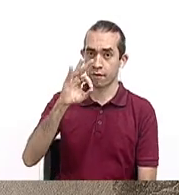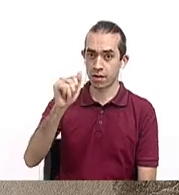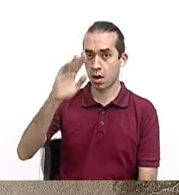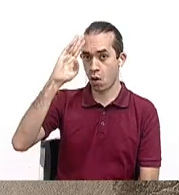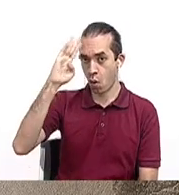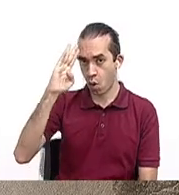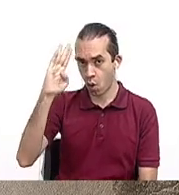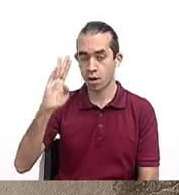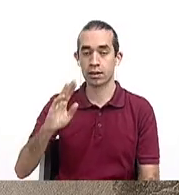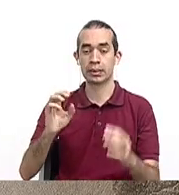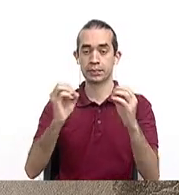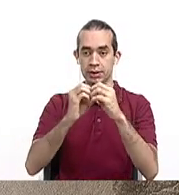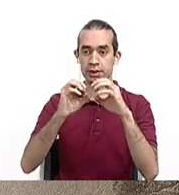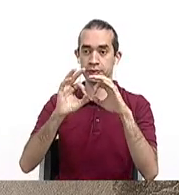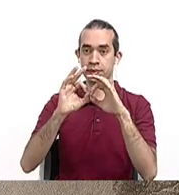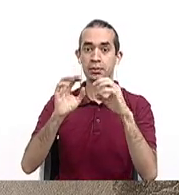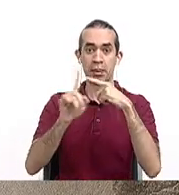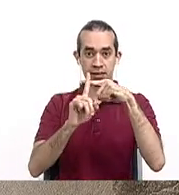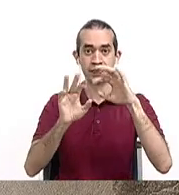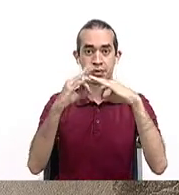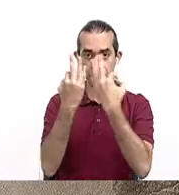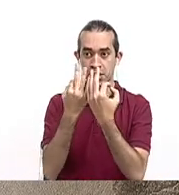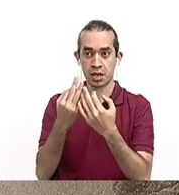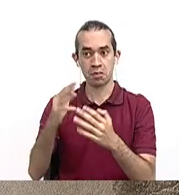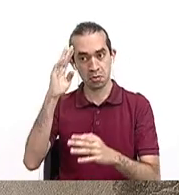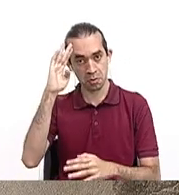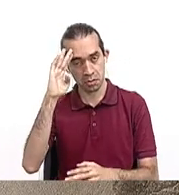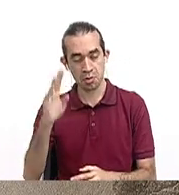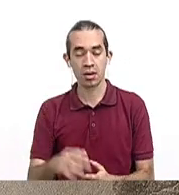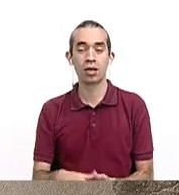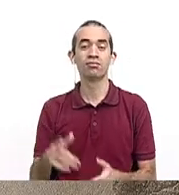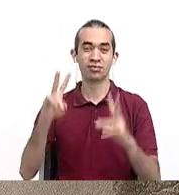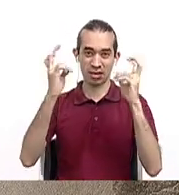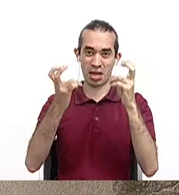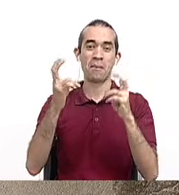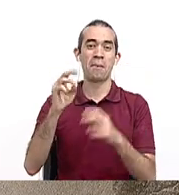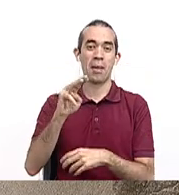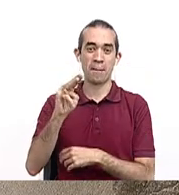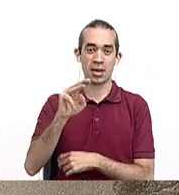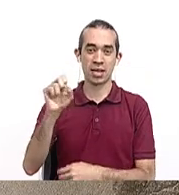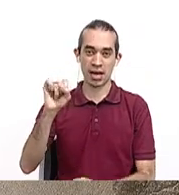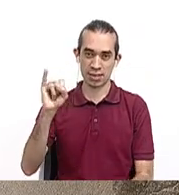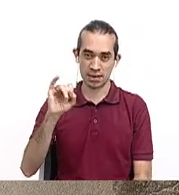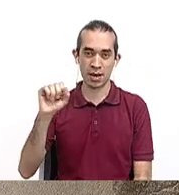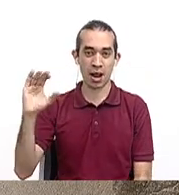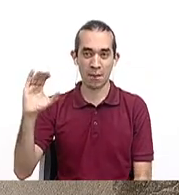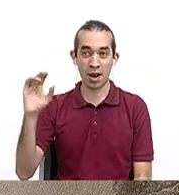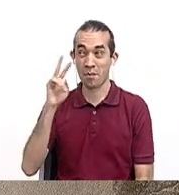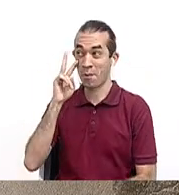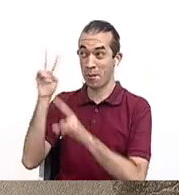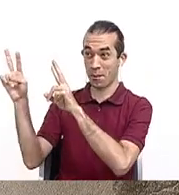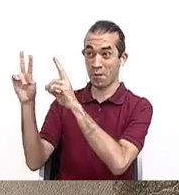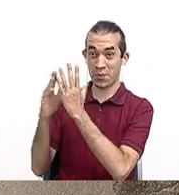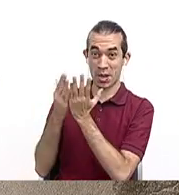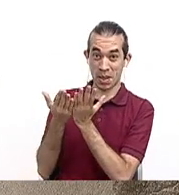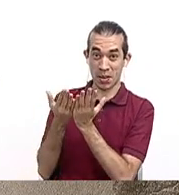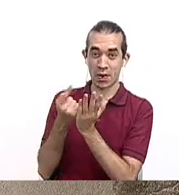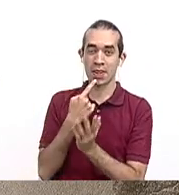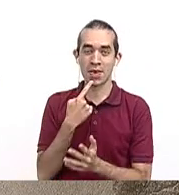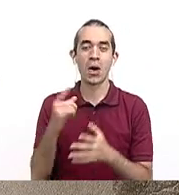isabel carvajal por cierto aquí tengo sofía uno de los libros que mencionaba las cuentas de mi tía